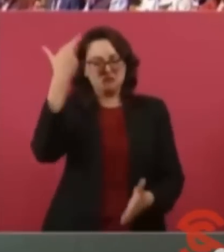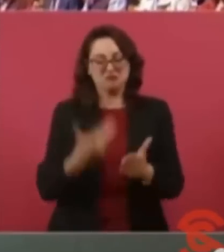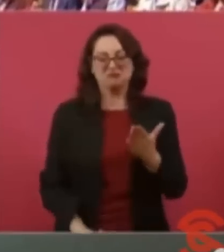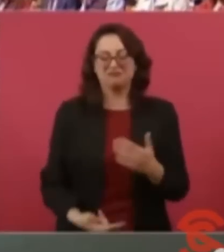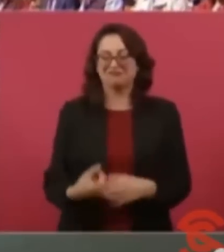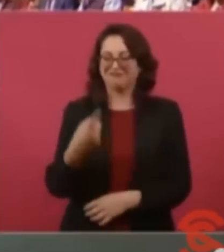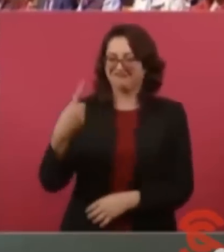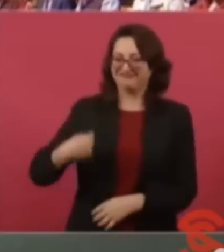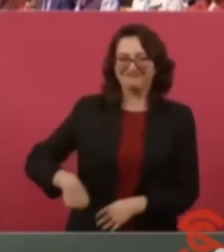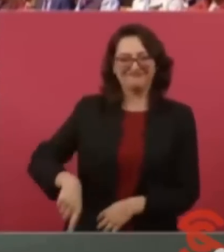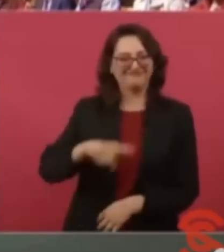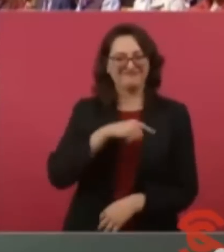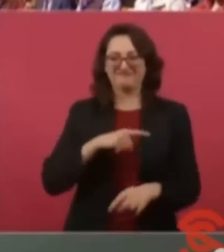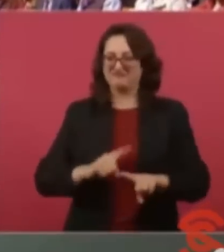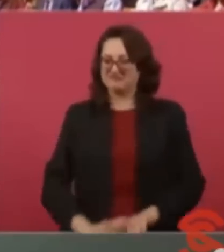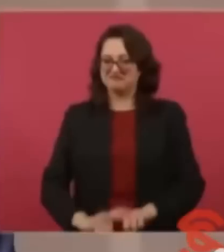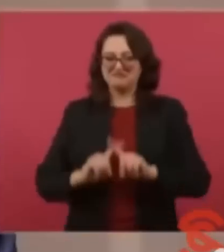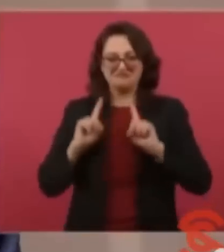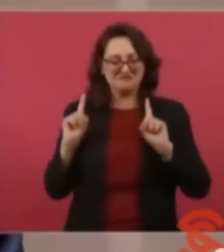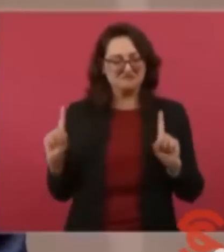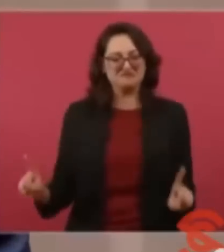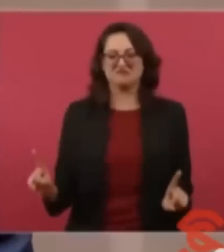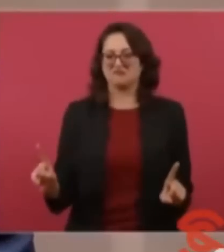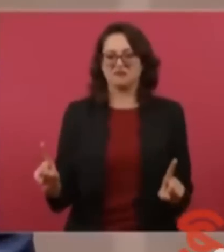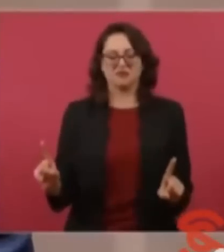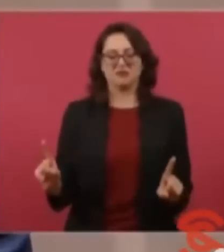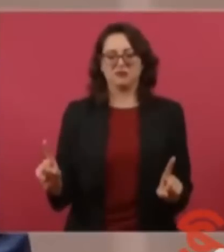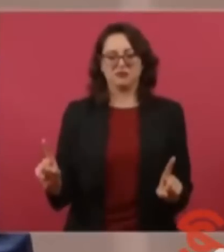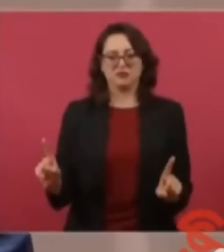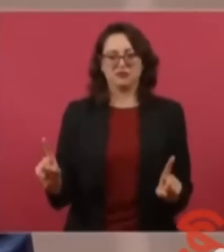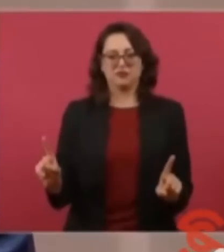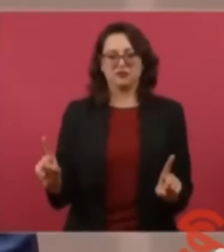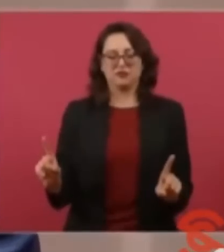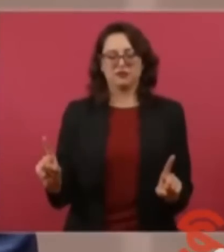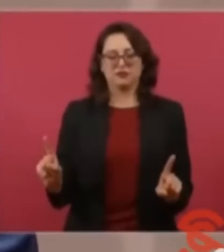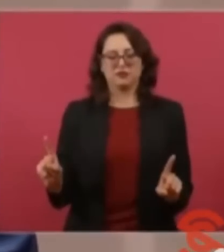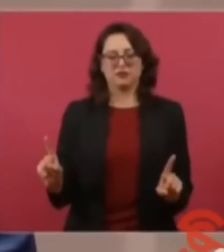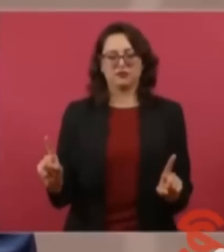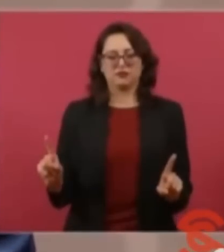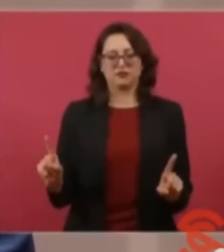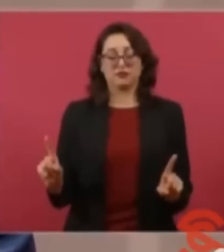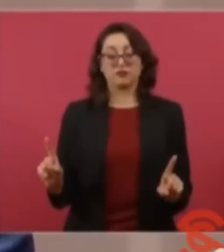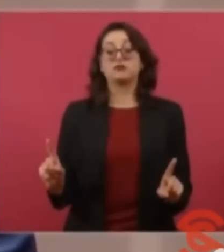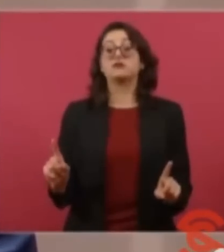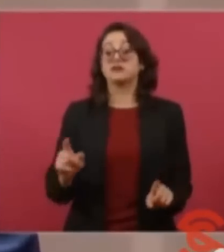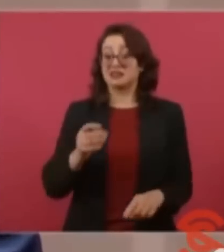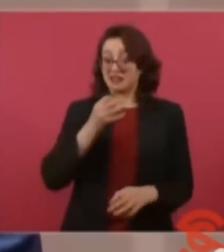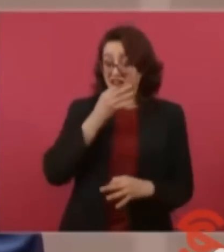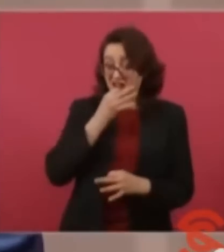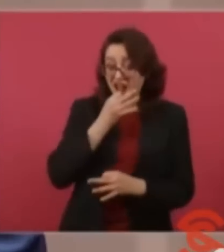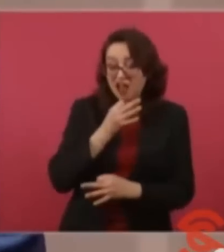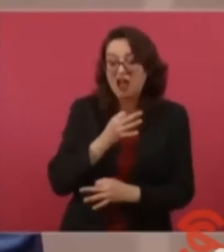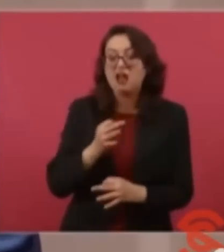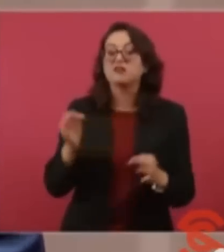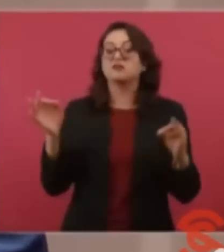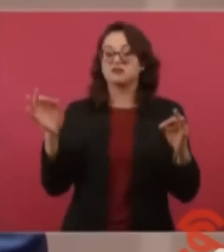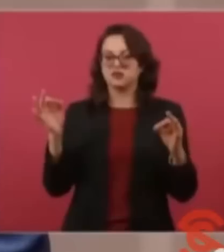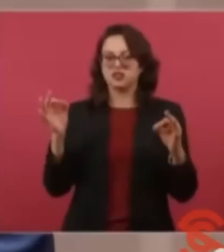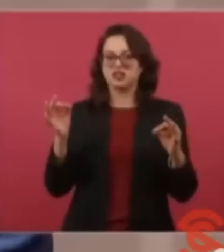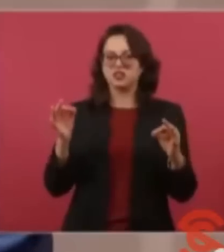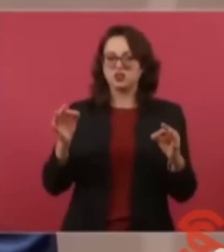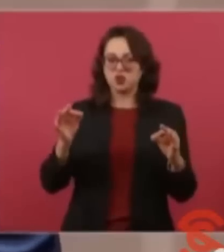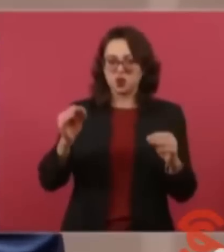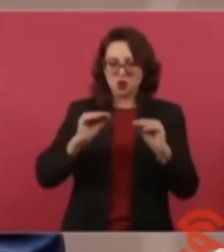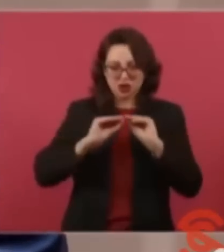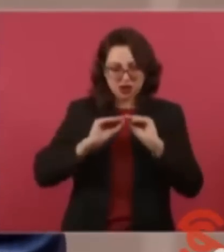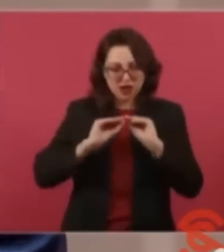humanos y tampoco, que se oiga bien y lejos,